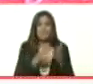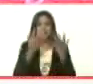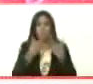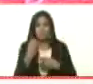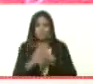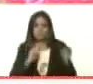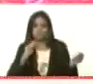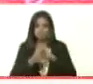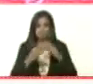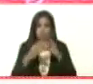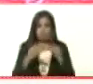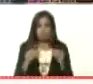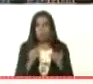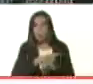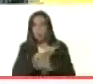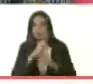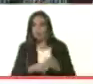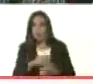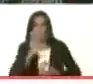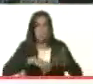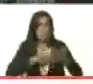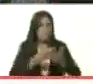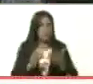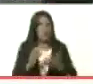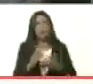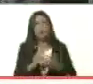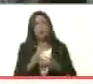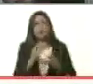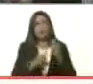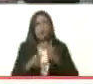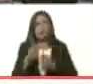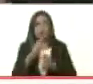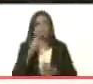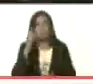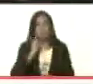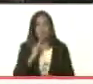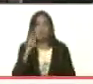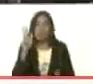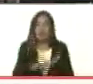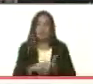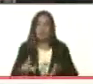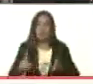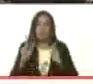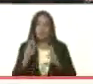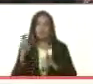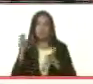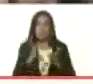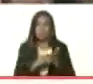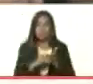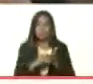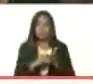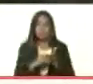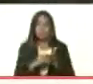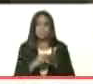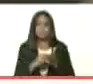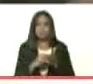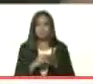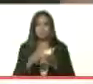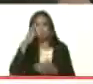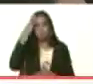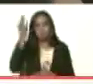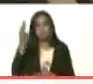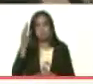en todos los motores de la agenda económica bolivariana. Aprobada la propuesta. 2.000